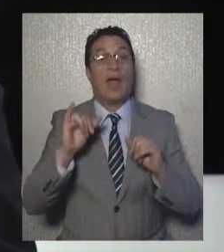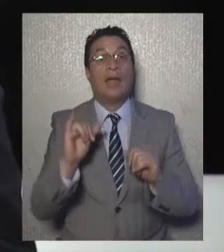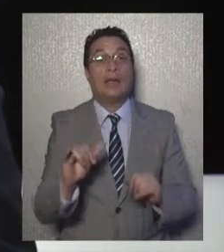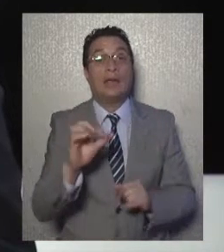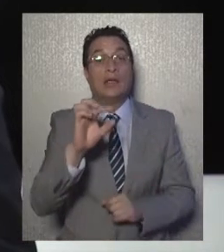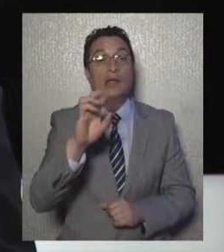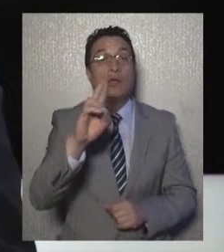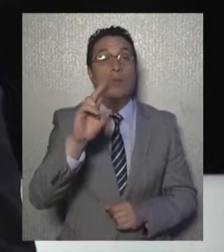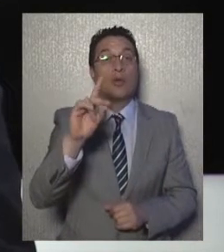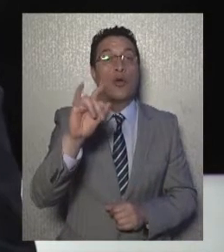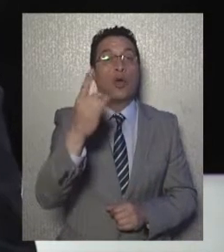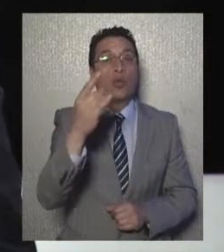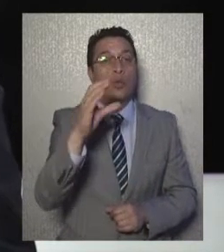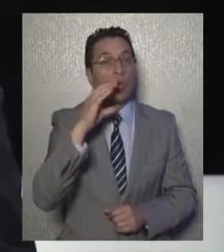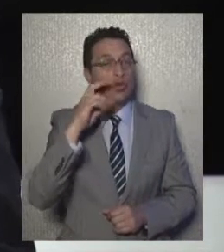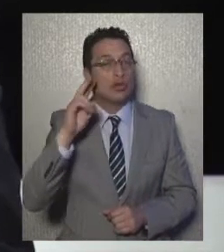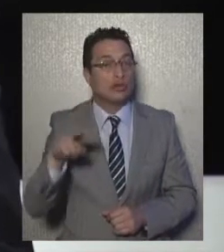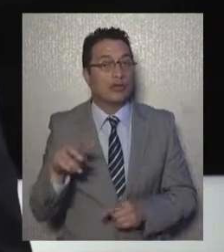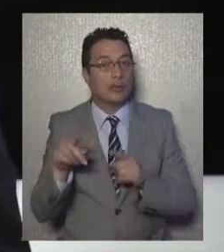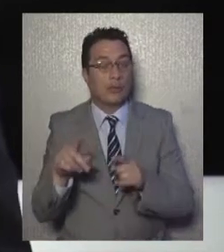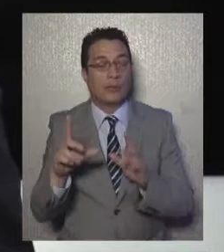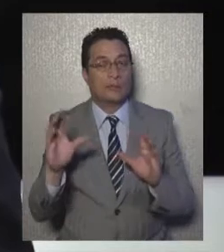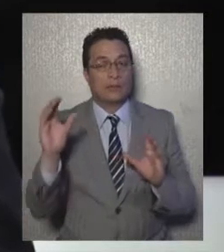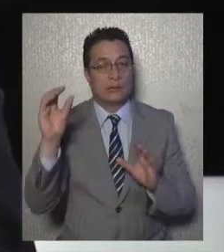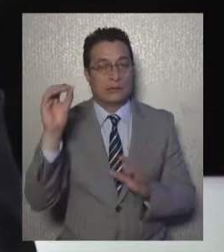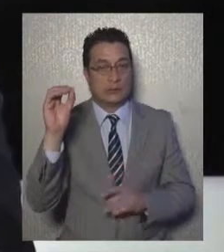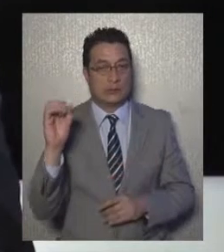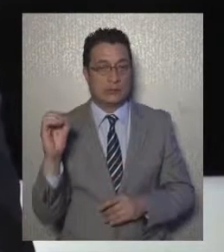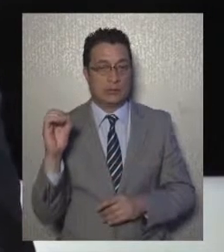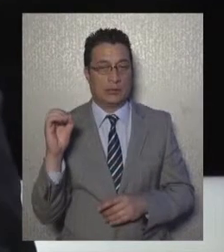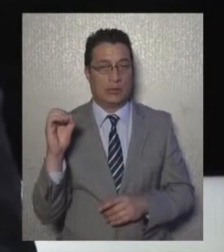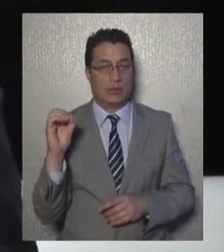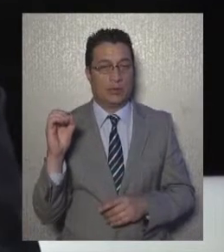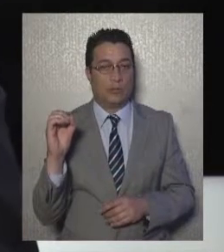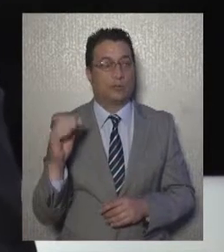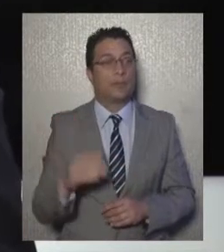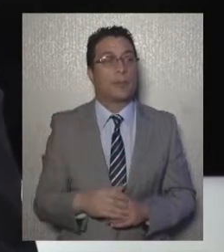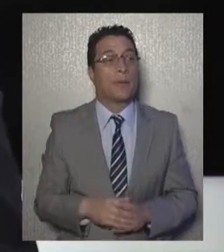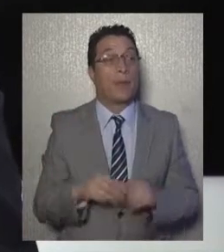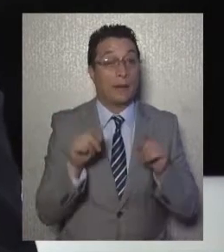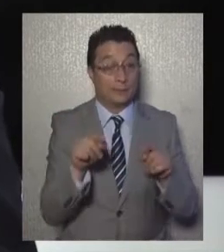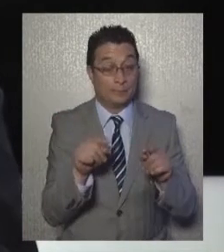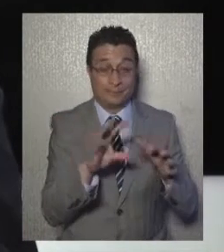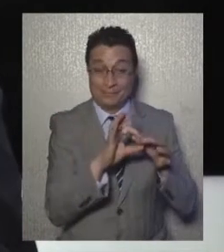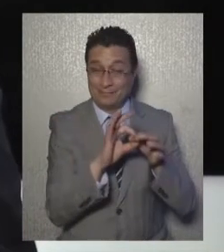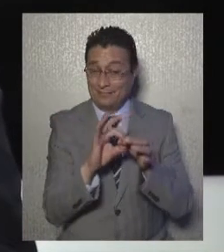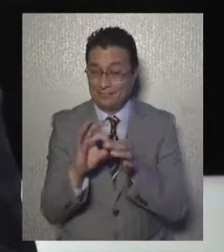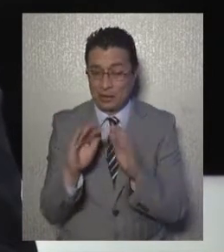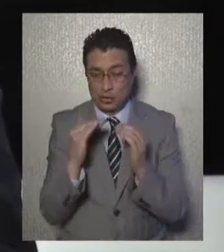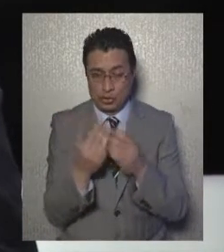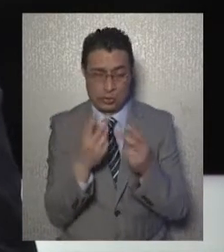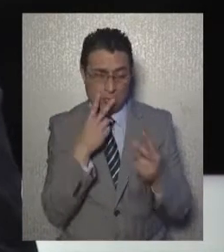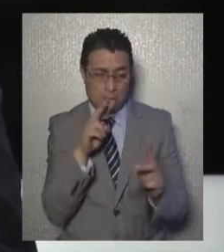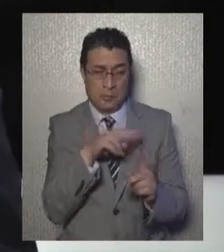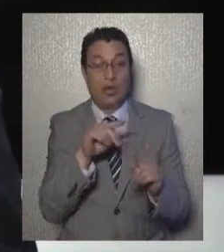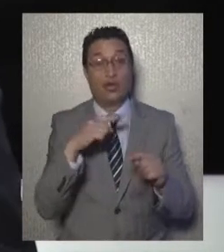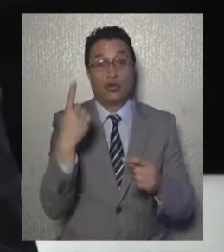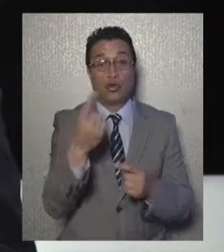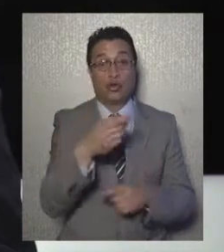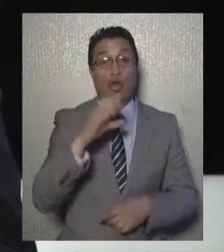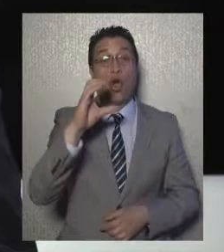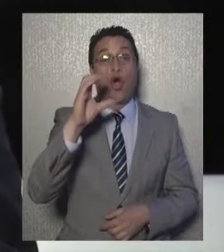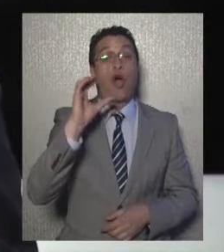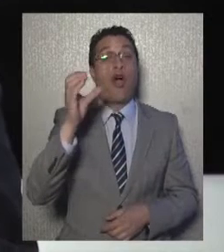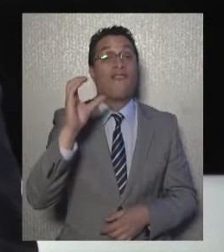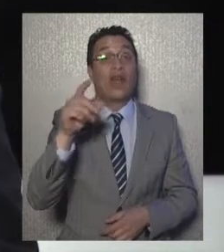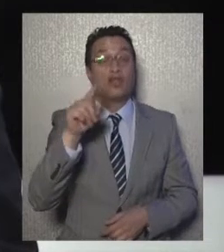productividad fue casi nulo, no hizo un aporte. En ese contexto, nosotros en la Confederación de la Producción y el